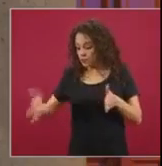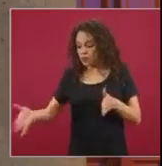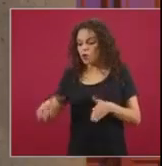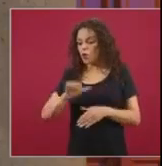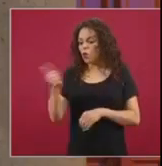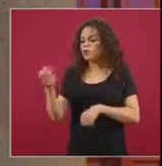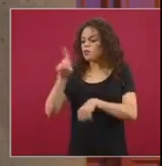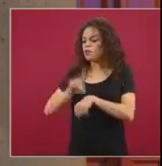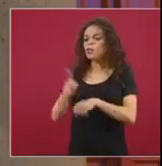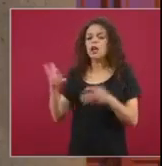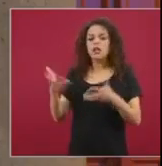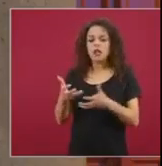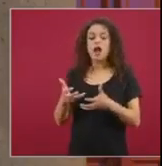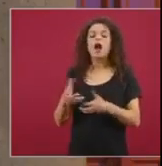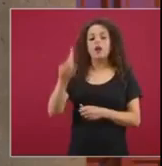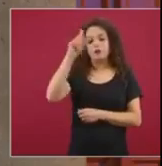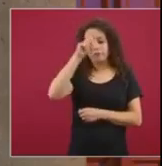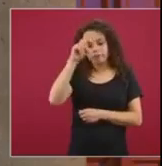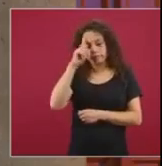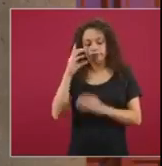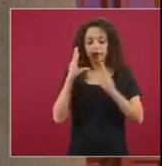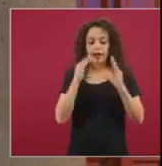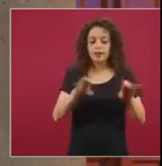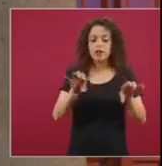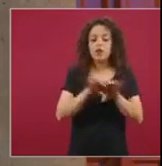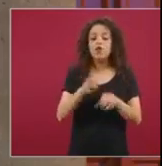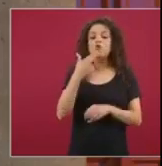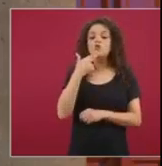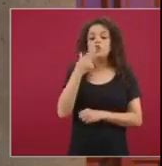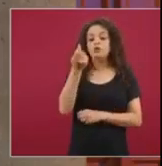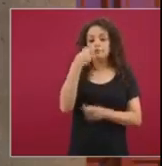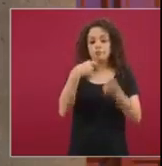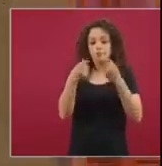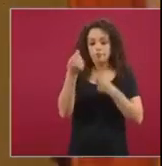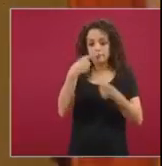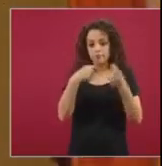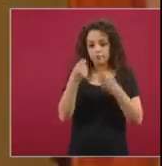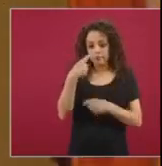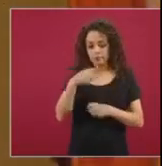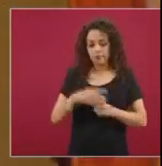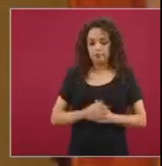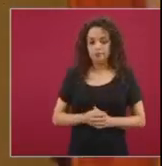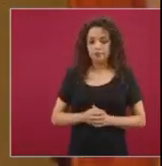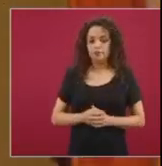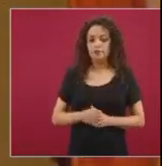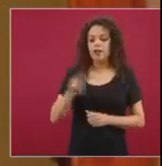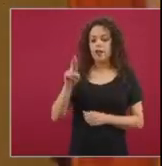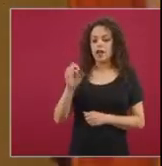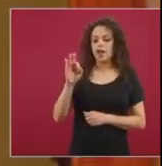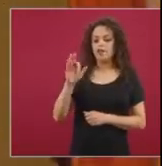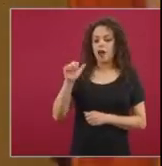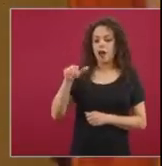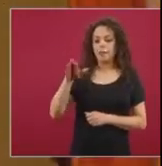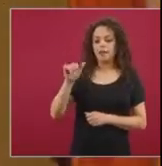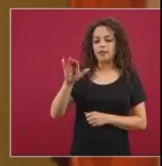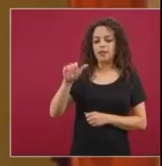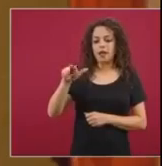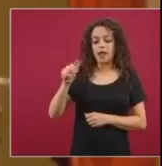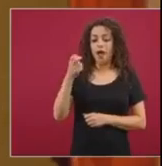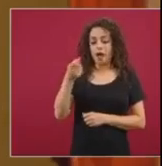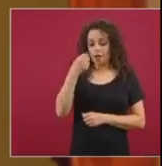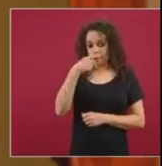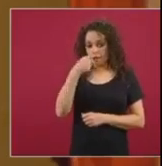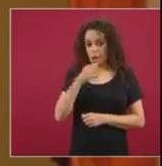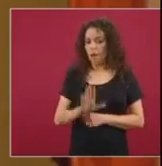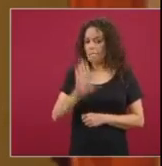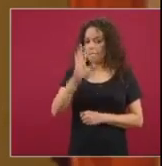sus medicamentos. ¿Y qué es lo que hacemos? Pues proteger al fármaco que es más efectivo, que es la rifampicina. Y en eso ustedes verán que es muy parecido a tuberculosis.